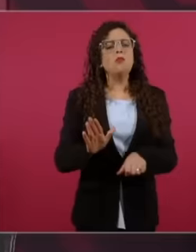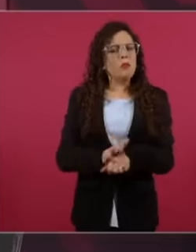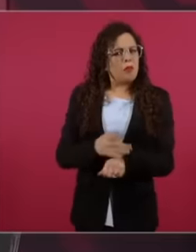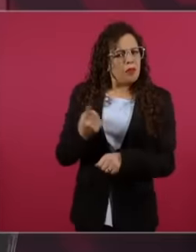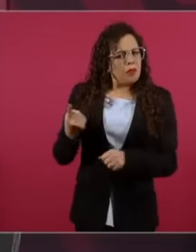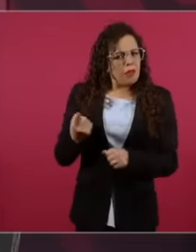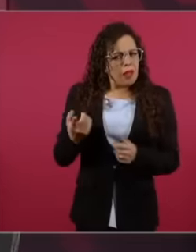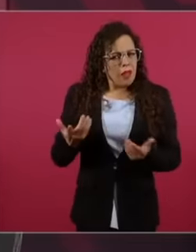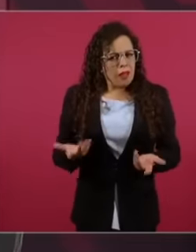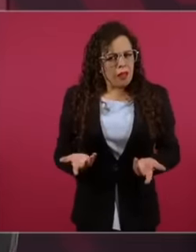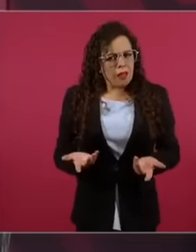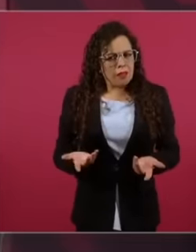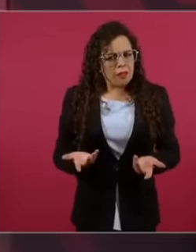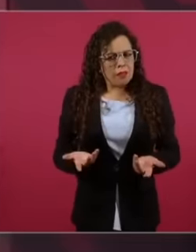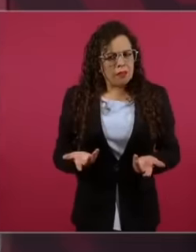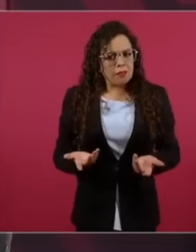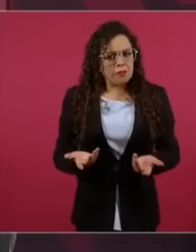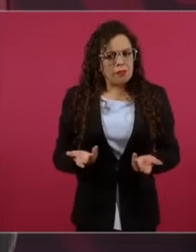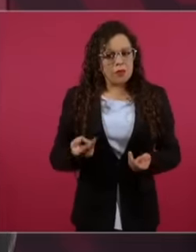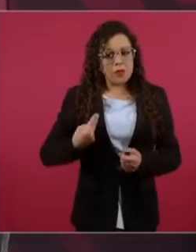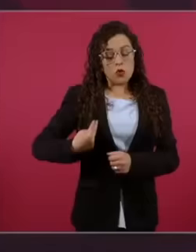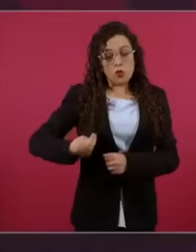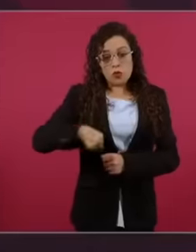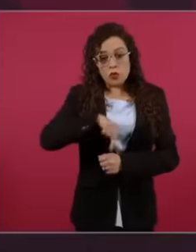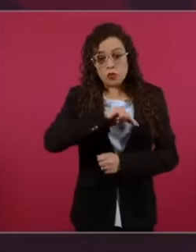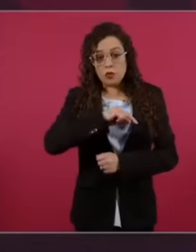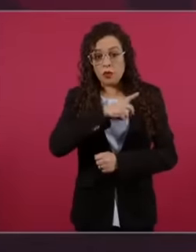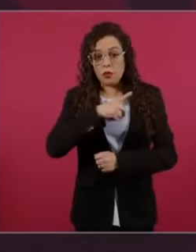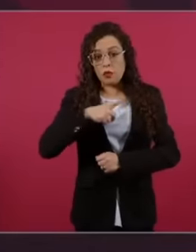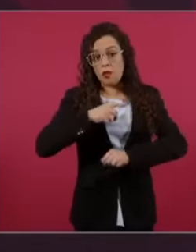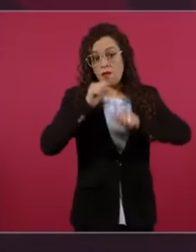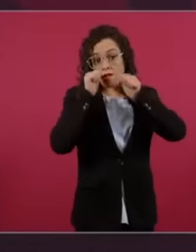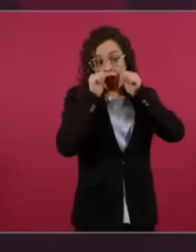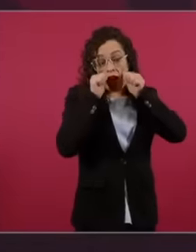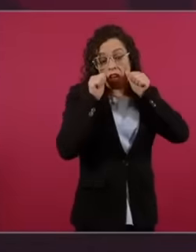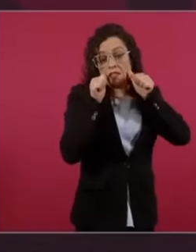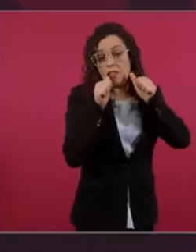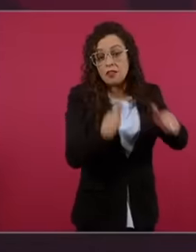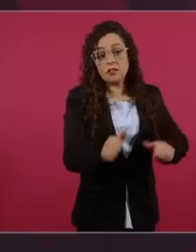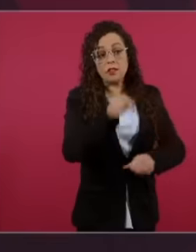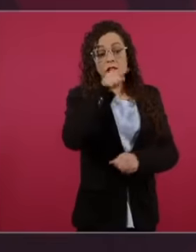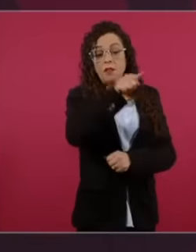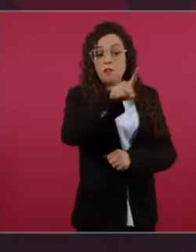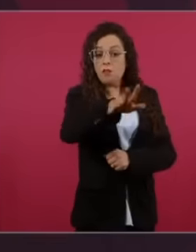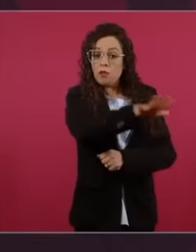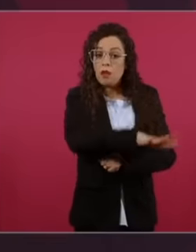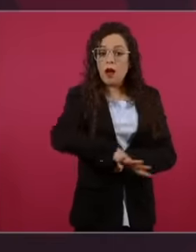el pueblo en la democracia es el soberano, es el que manda.